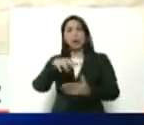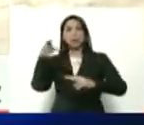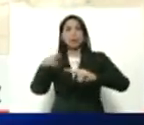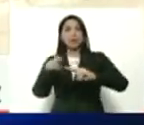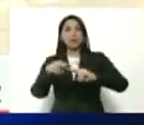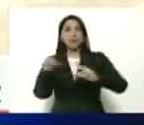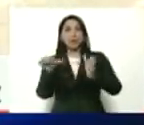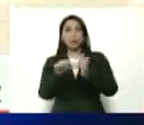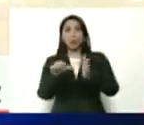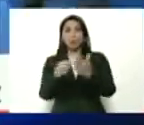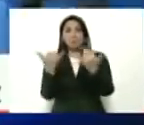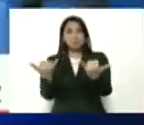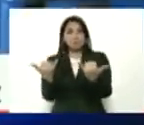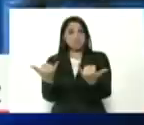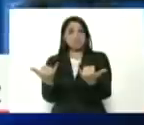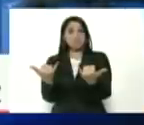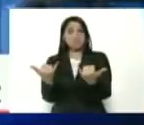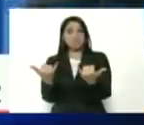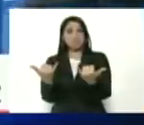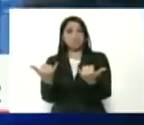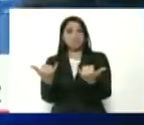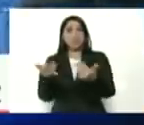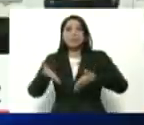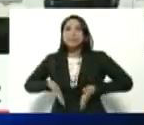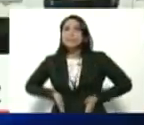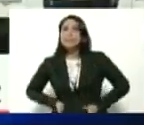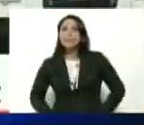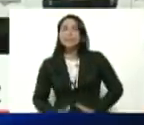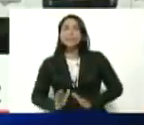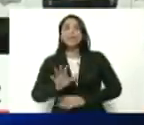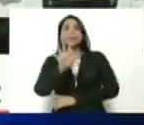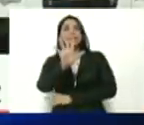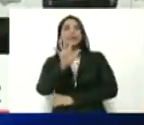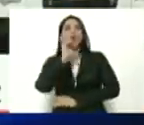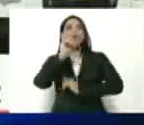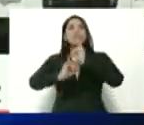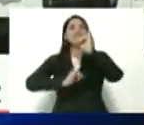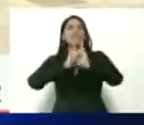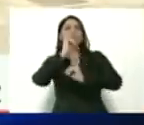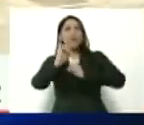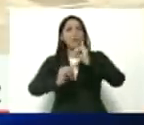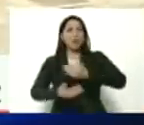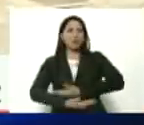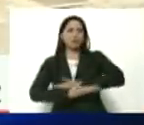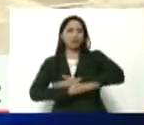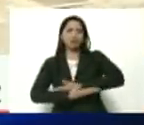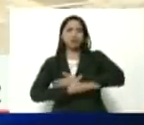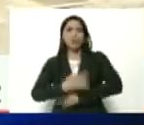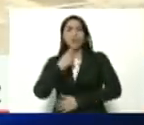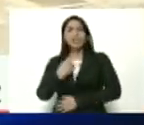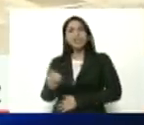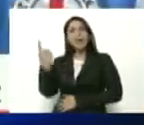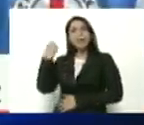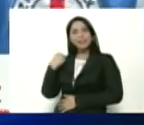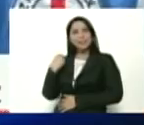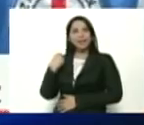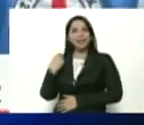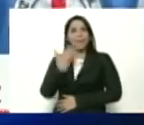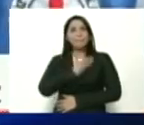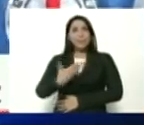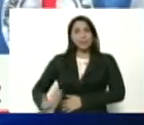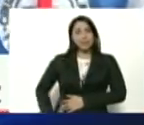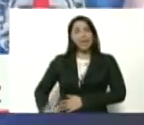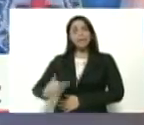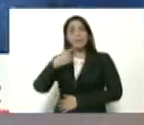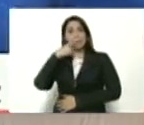ya han nacido 5 bebés, lo decía ayer el presidente de la República. Han llegado a nuestra